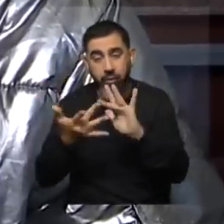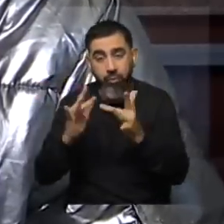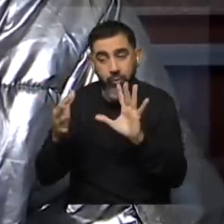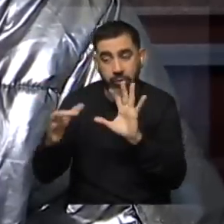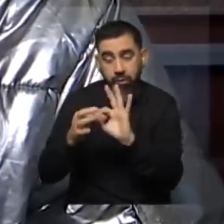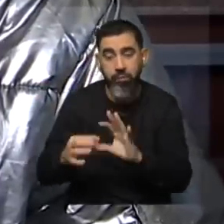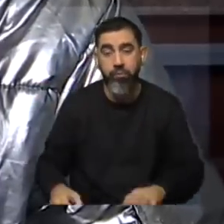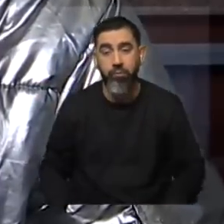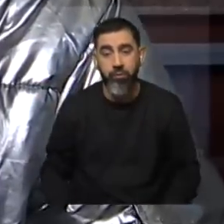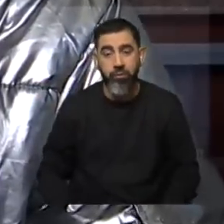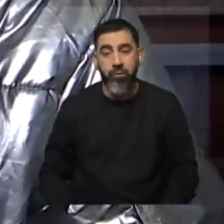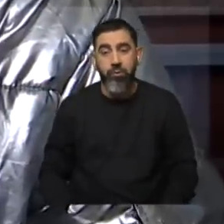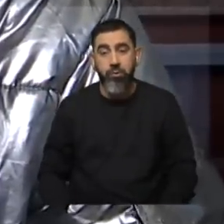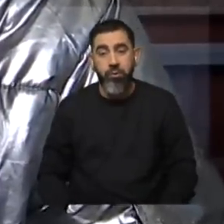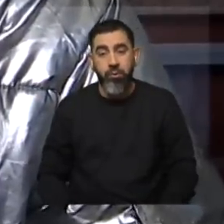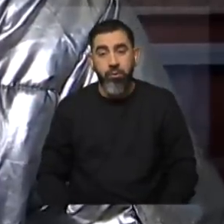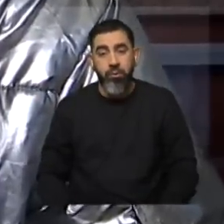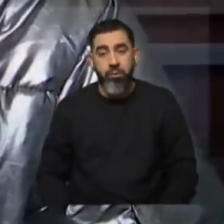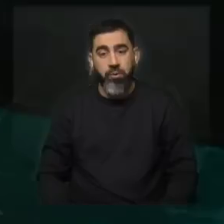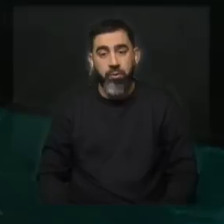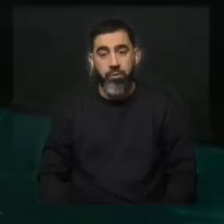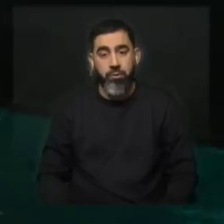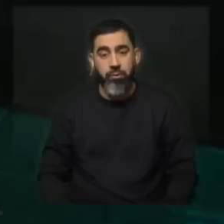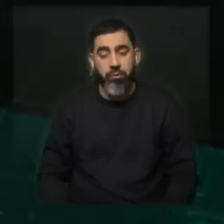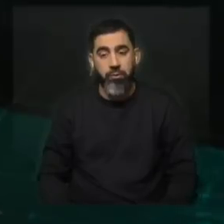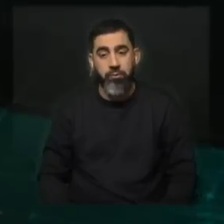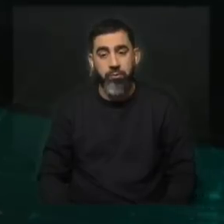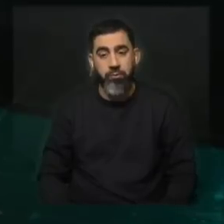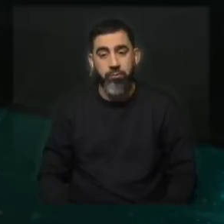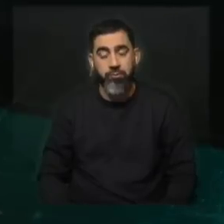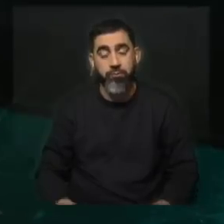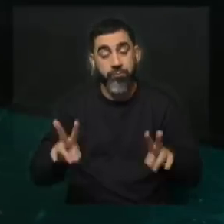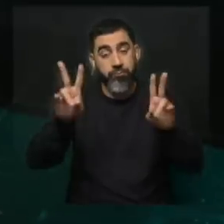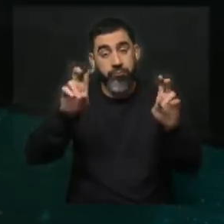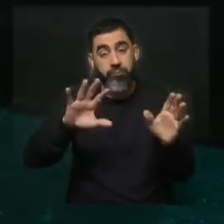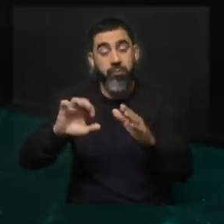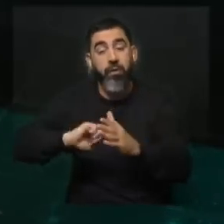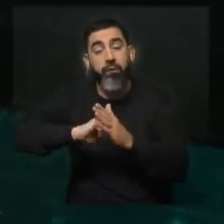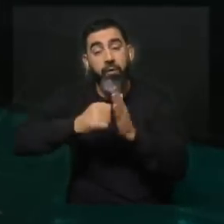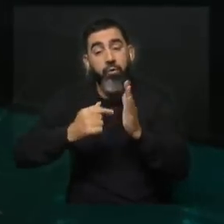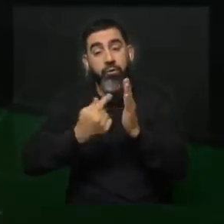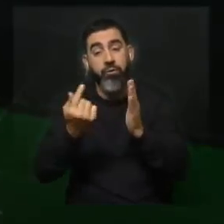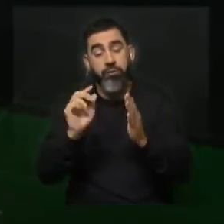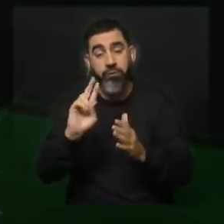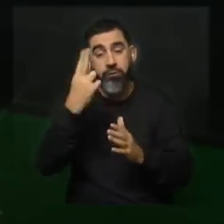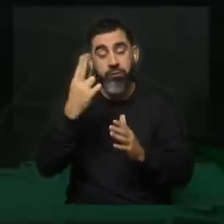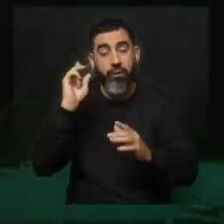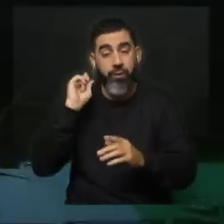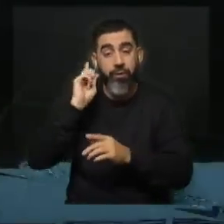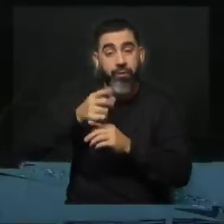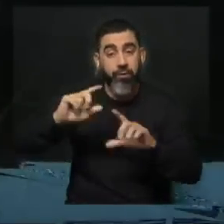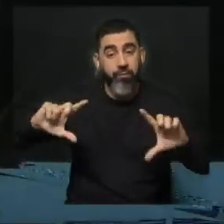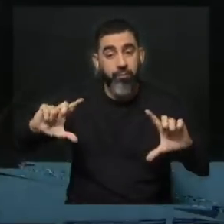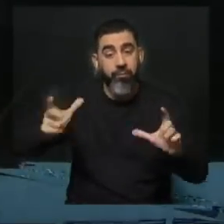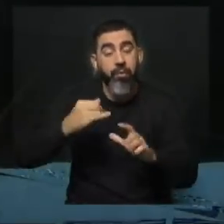conexiones con con el senador penales Bueno vamos a cambiar de tema ahora el Banco Central del Uruguay resolvió una